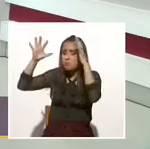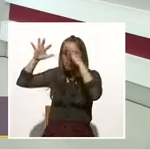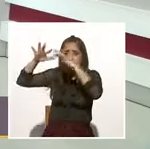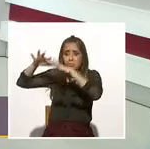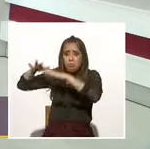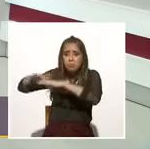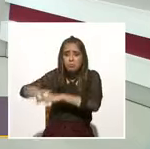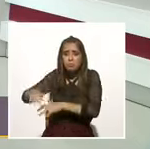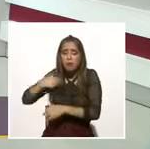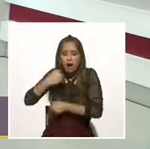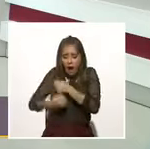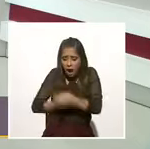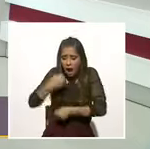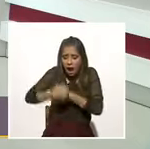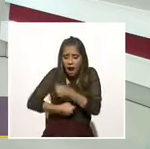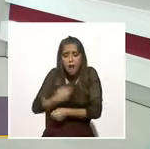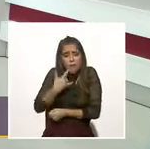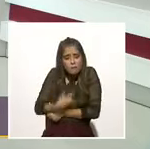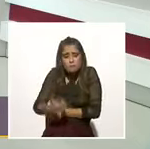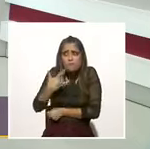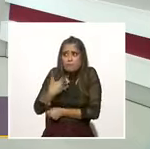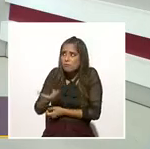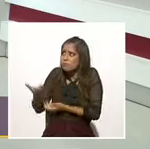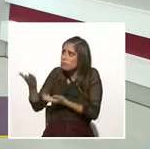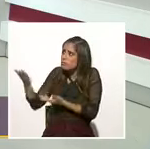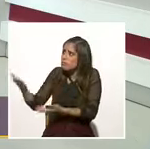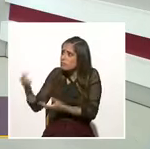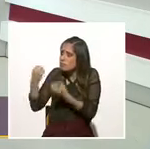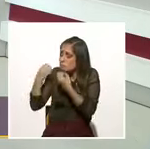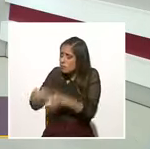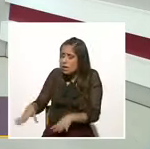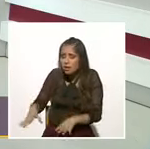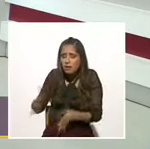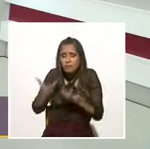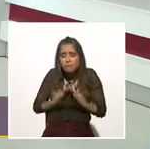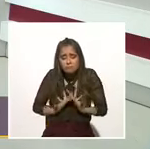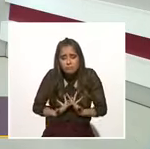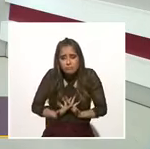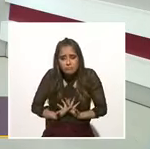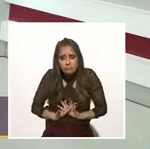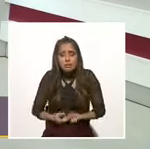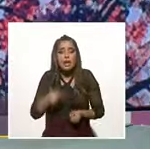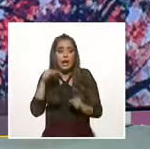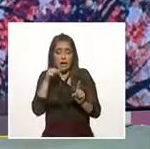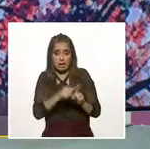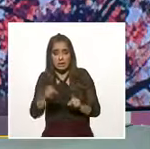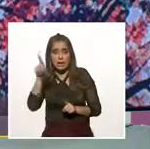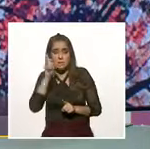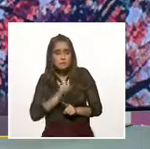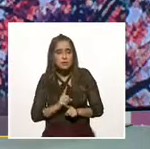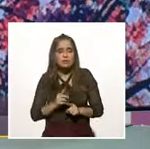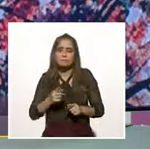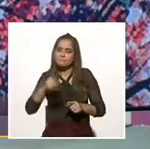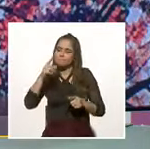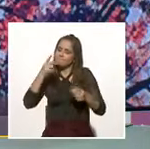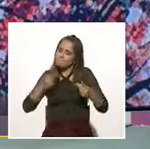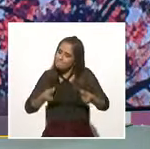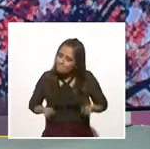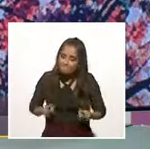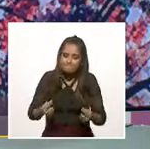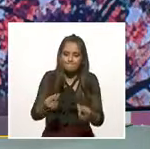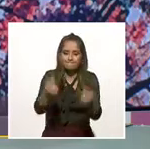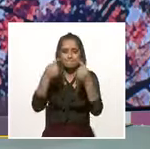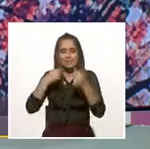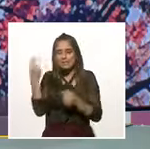lo que había luchado por años, etcétera, etcétera. Pero ¿cuál fue la primera circunstancia que la hizo movilizarse, identificar